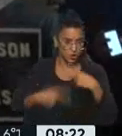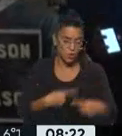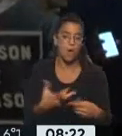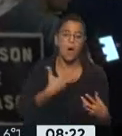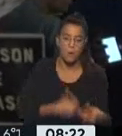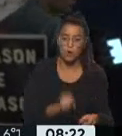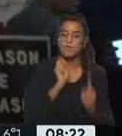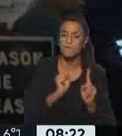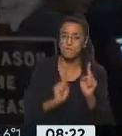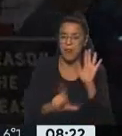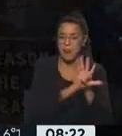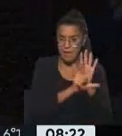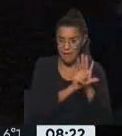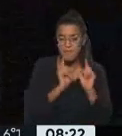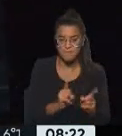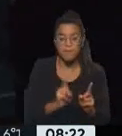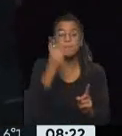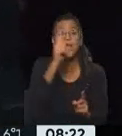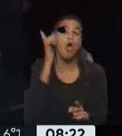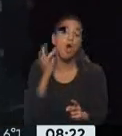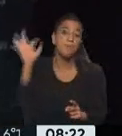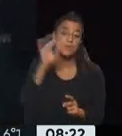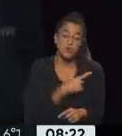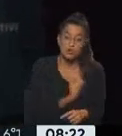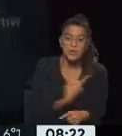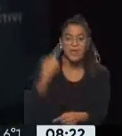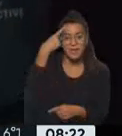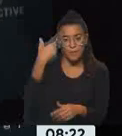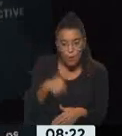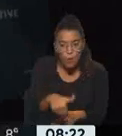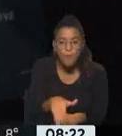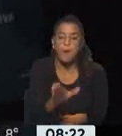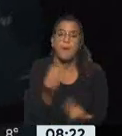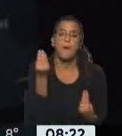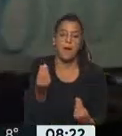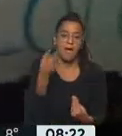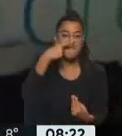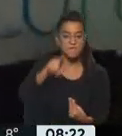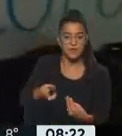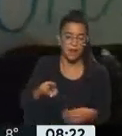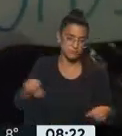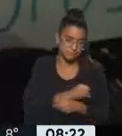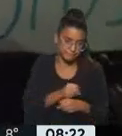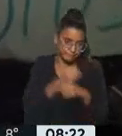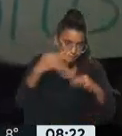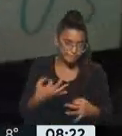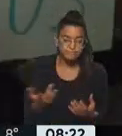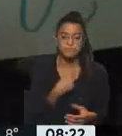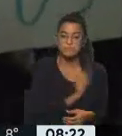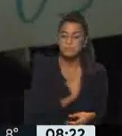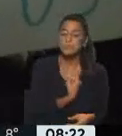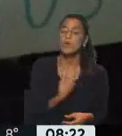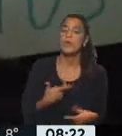aborto es ilegal pero esta opinión que creemos que es lo que va a salir al final lo que decimos nosotros